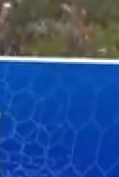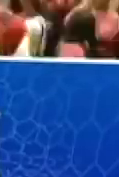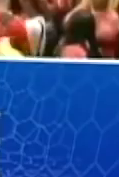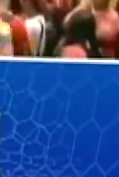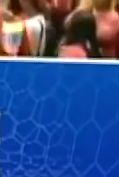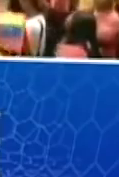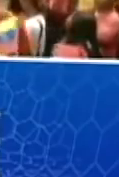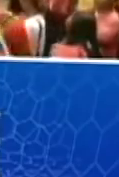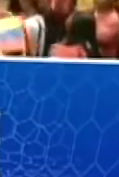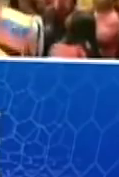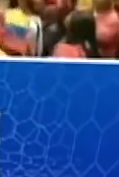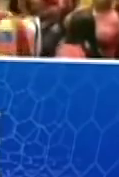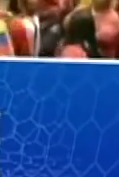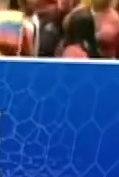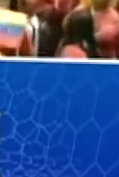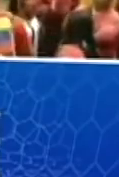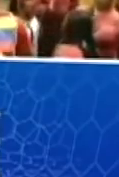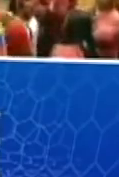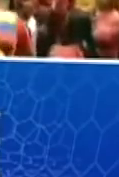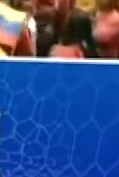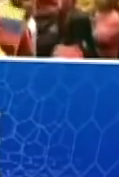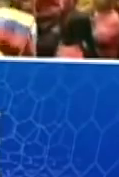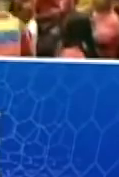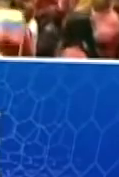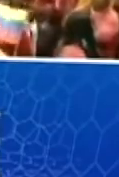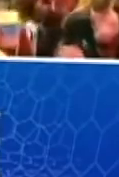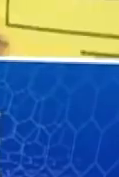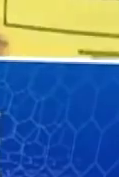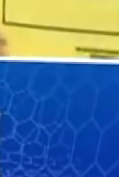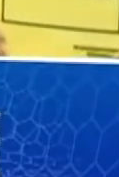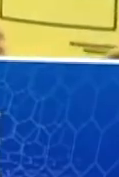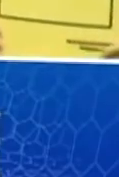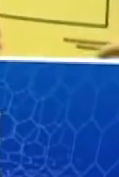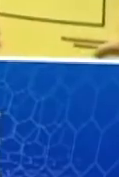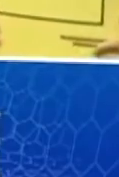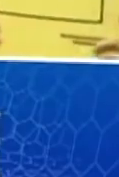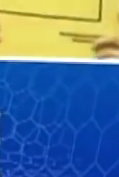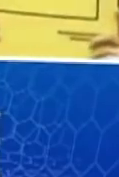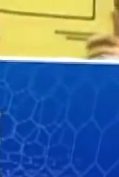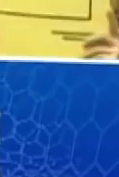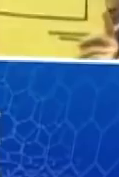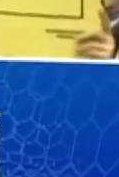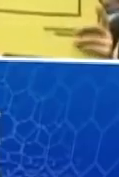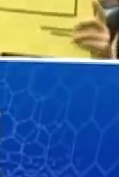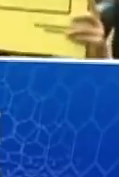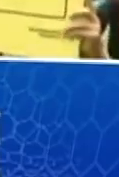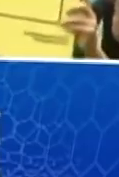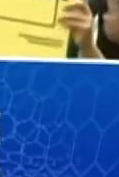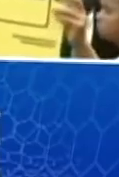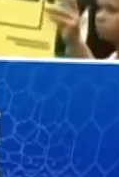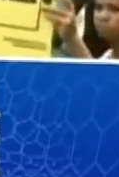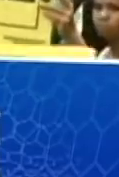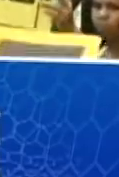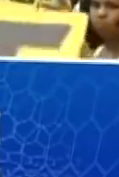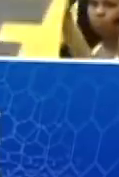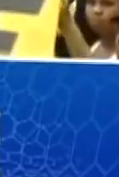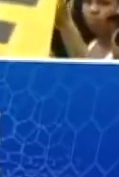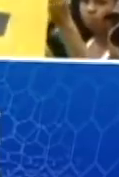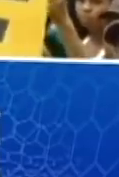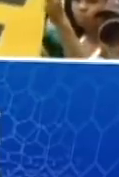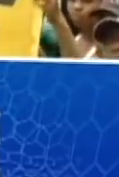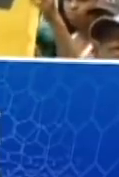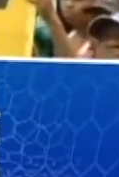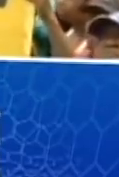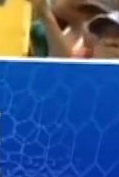el mundo no muestran al pueblo de Venezuela. No muestran la verdad. Y por eso no pueden entender el milagro de la